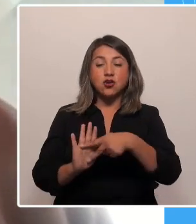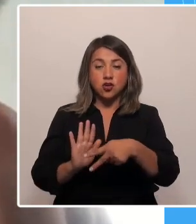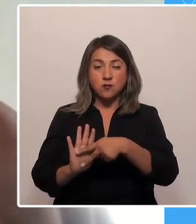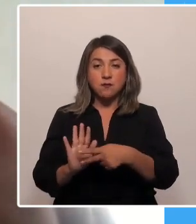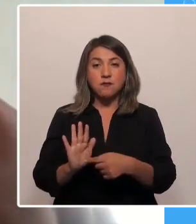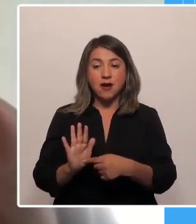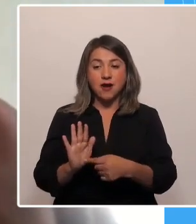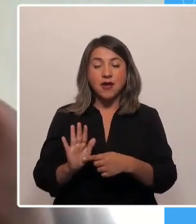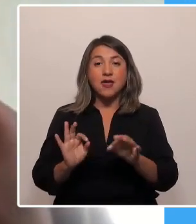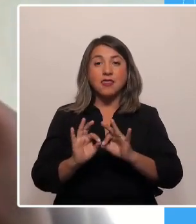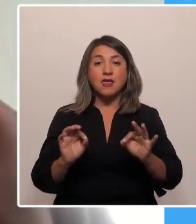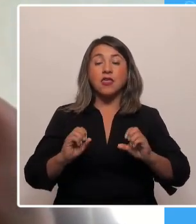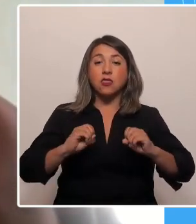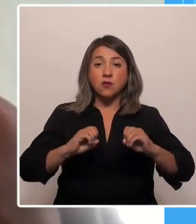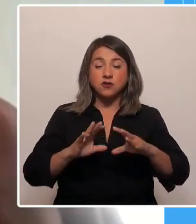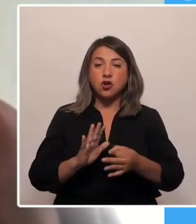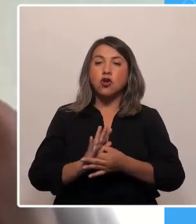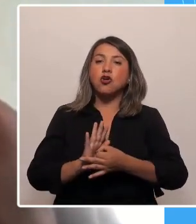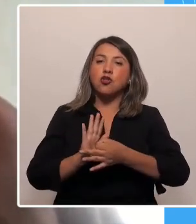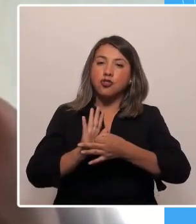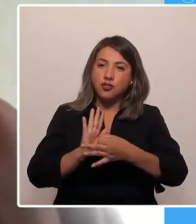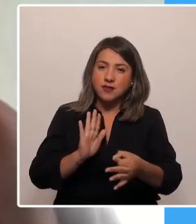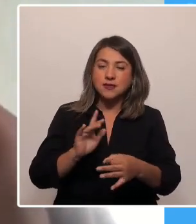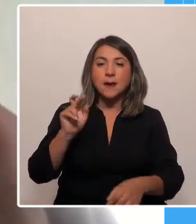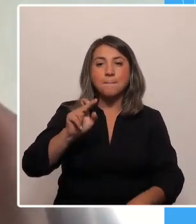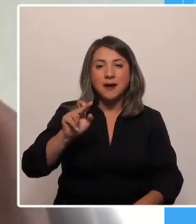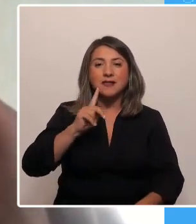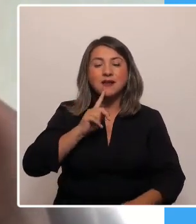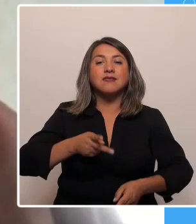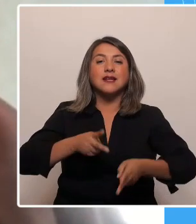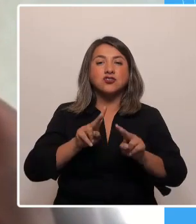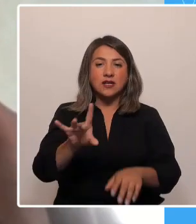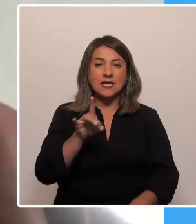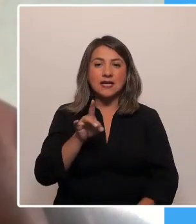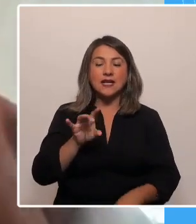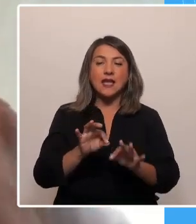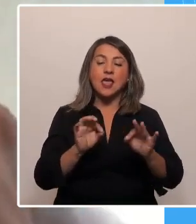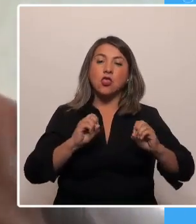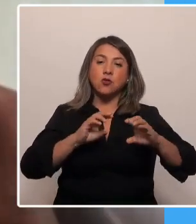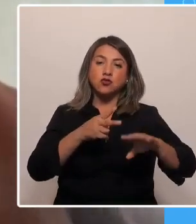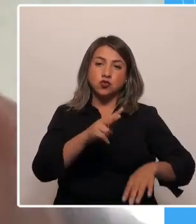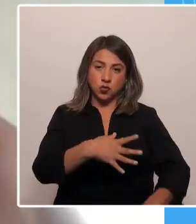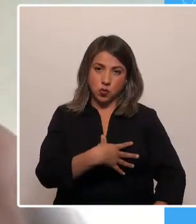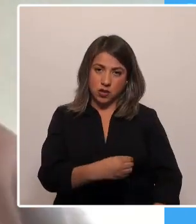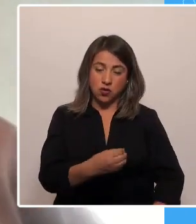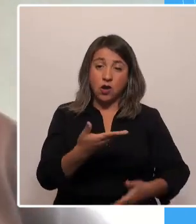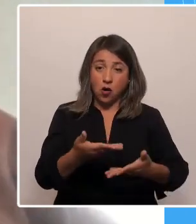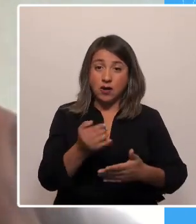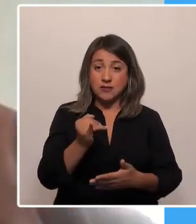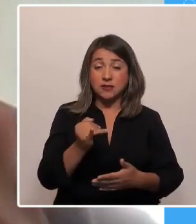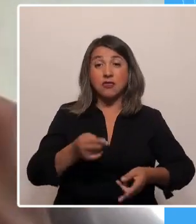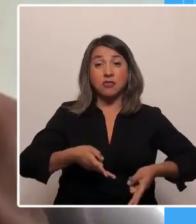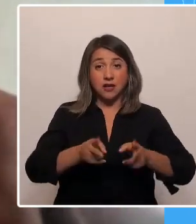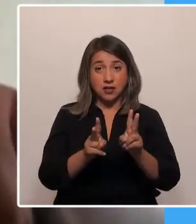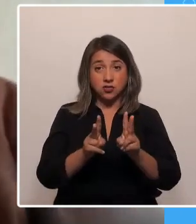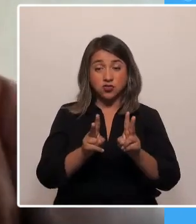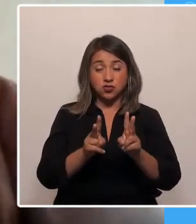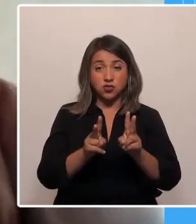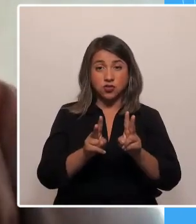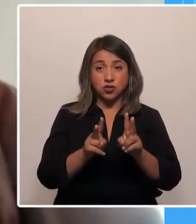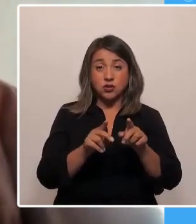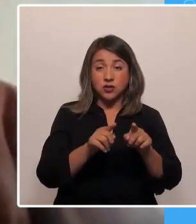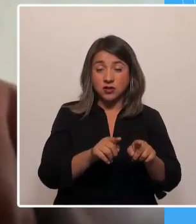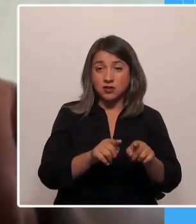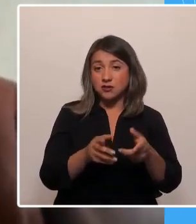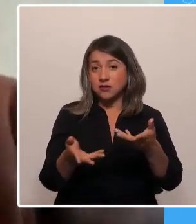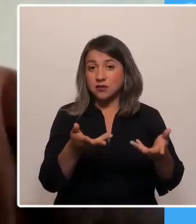en la norma de educación. Lo dice expresamente que los padres tienen derecho a elegir la educación de sus hijos. Ahora, si este derecho preferente se guía